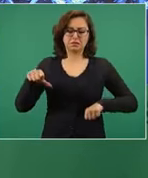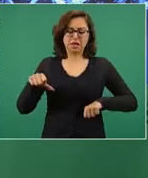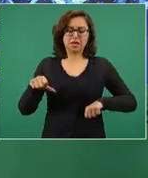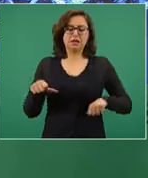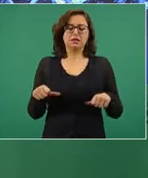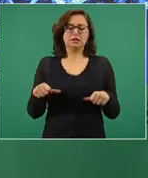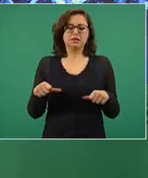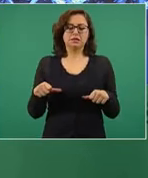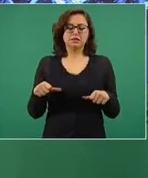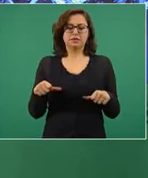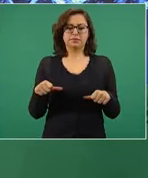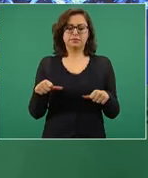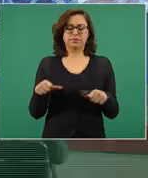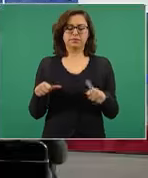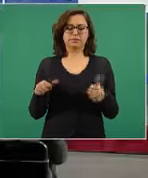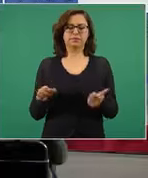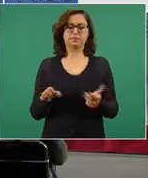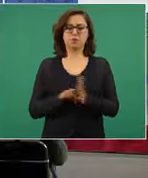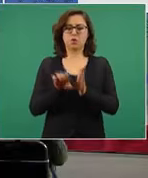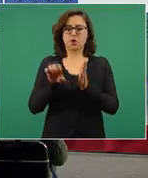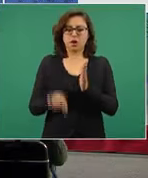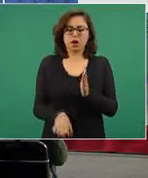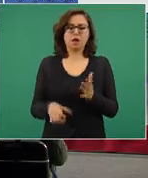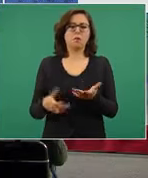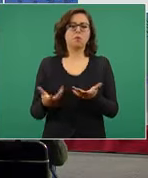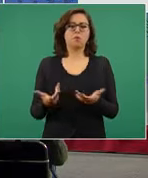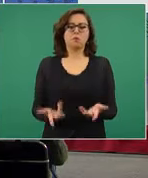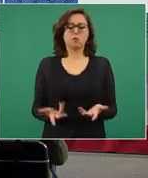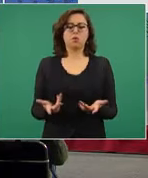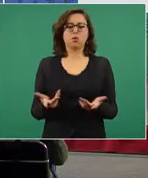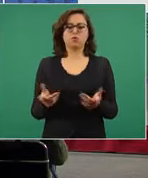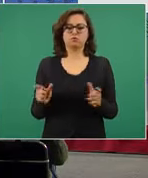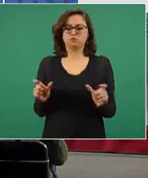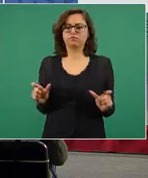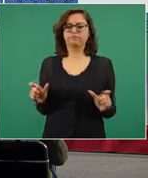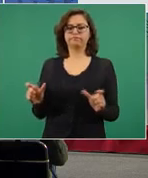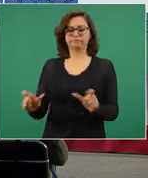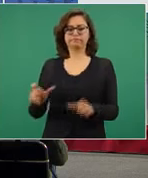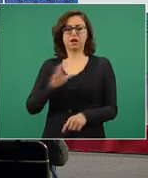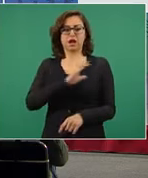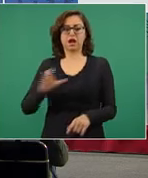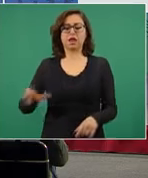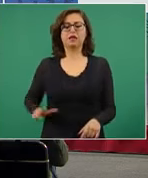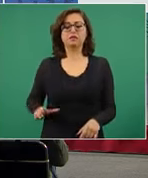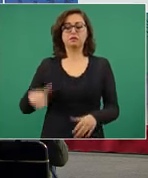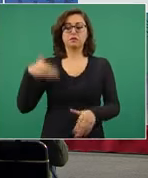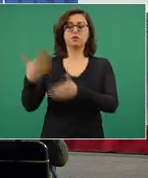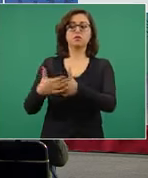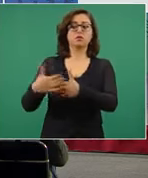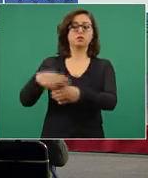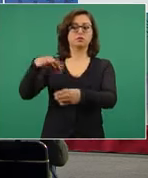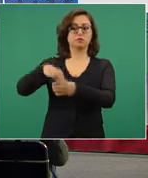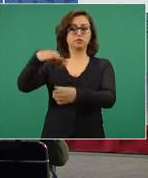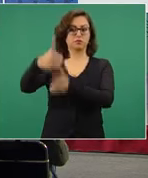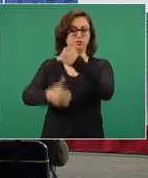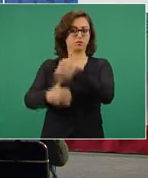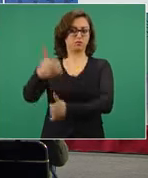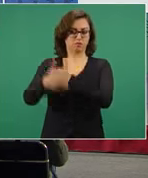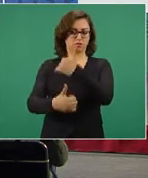Nacional proporcionando servicios de escolta, de seguridad a candidatos a los puestos de